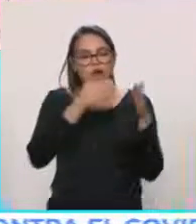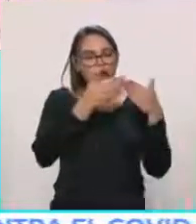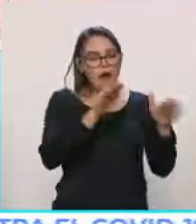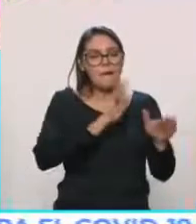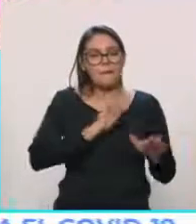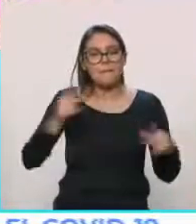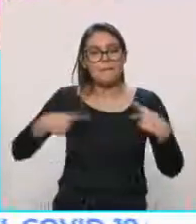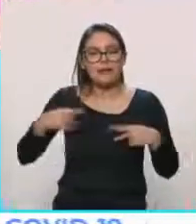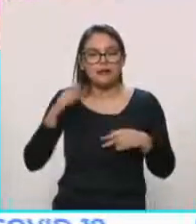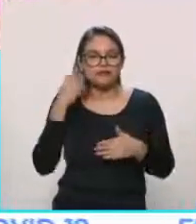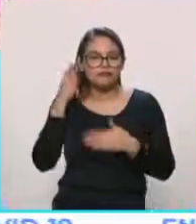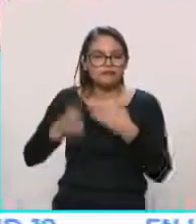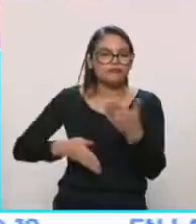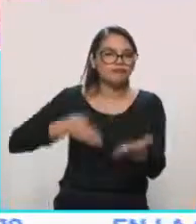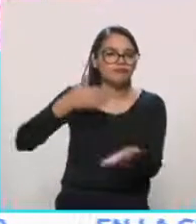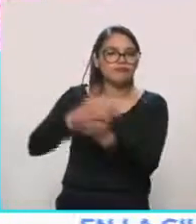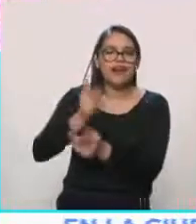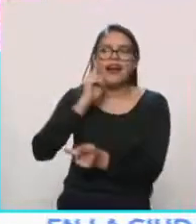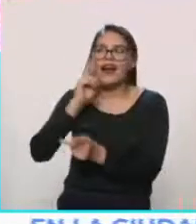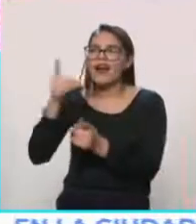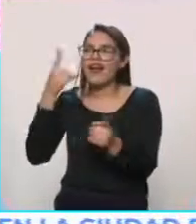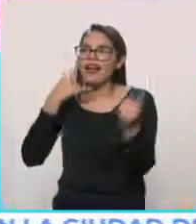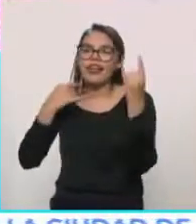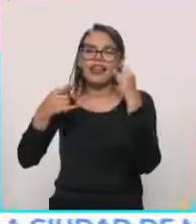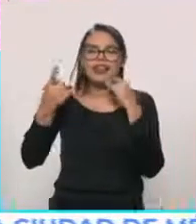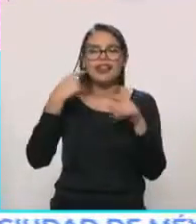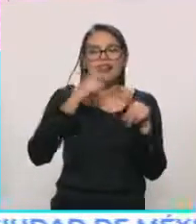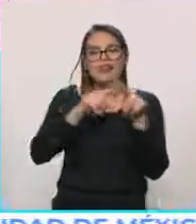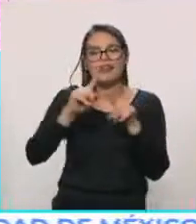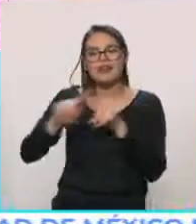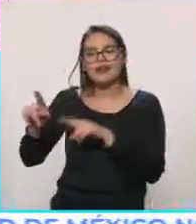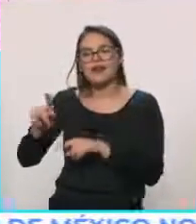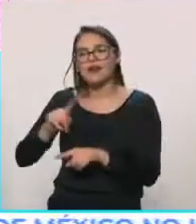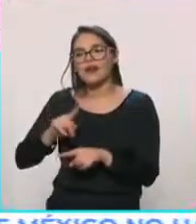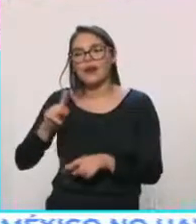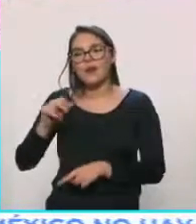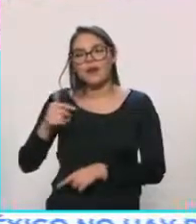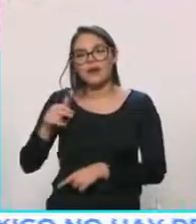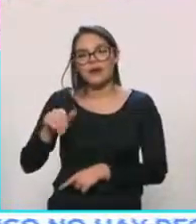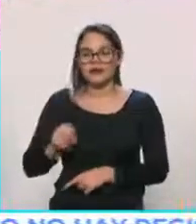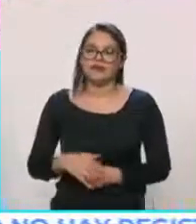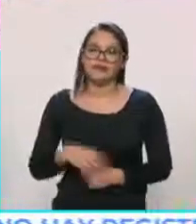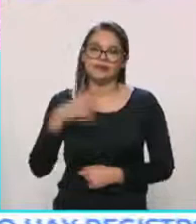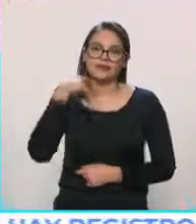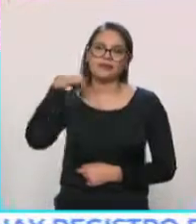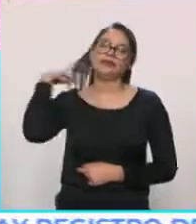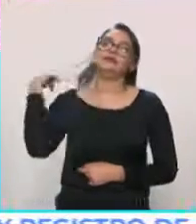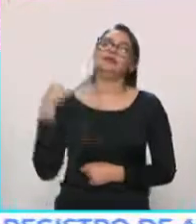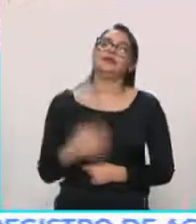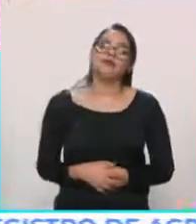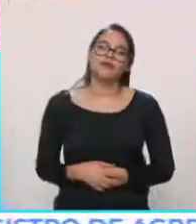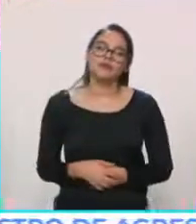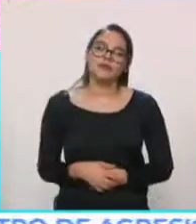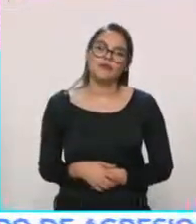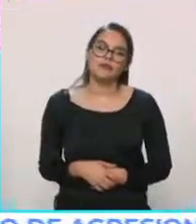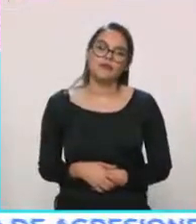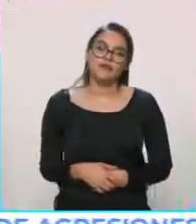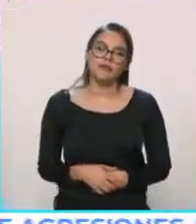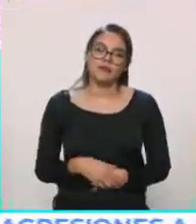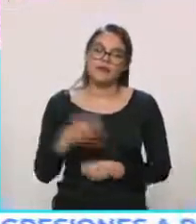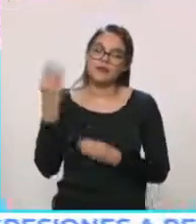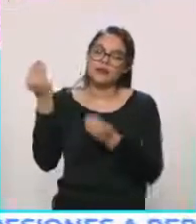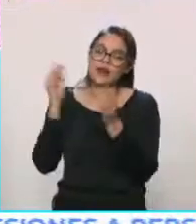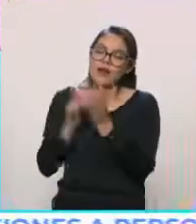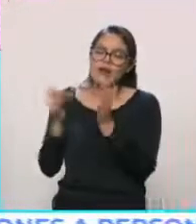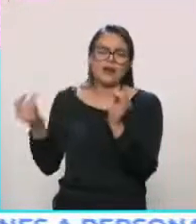habitantes de la Ciudad de México puedan llegar hasta disfrutar de los programas que Alas y Raíces nos ofrece. Así es, y agradecer mucho porque también